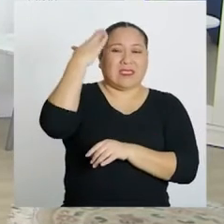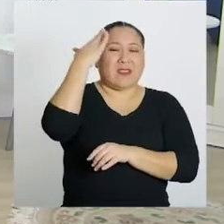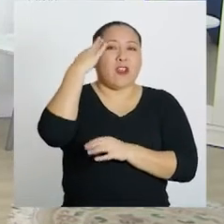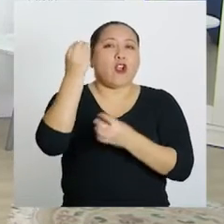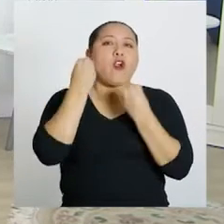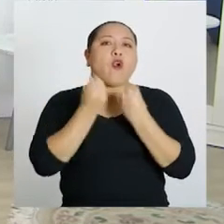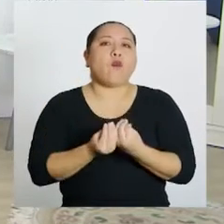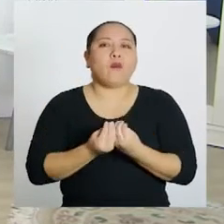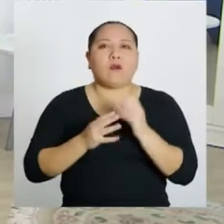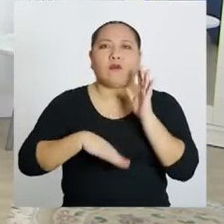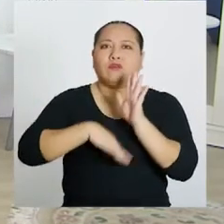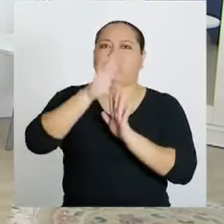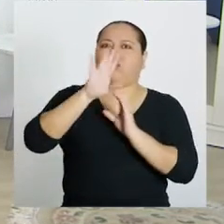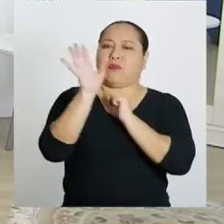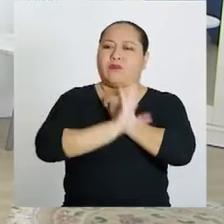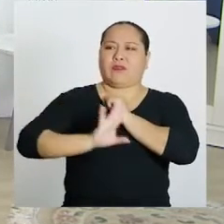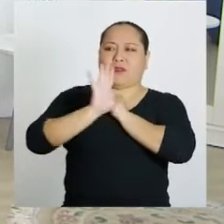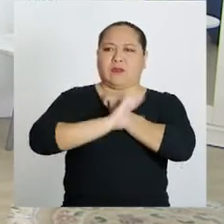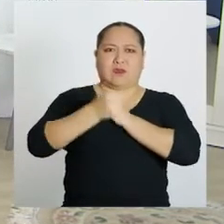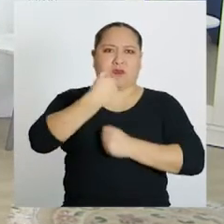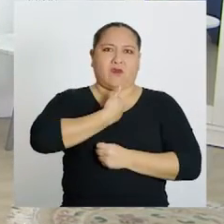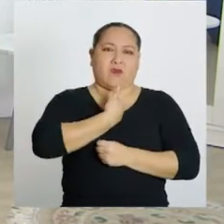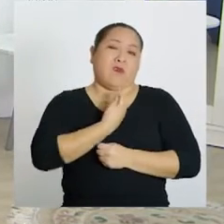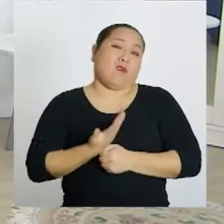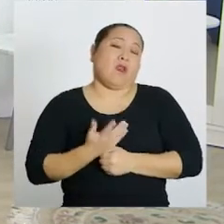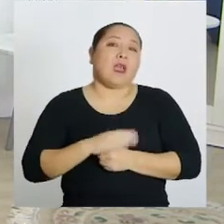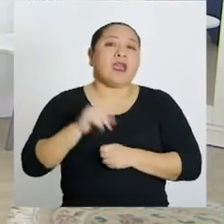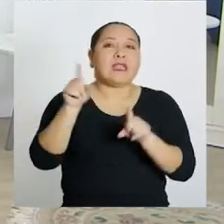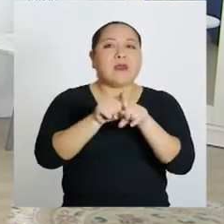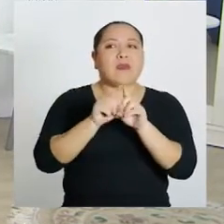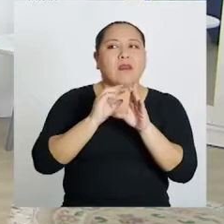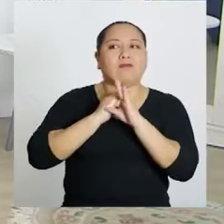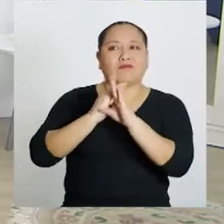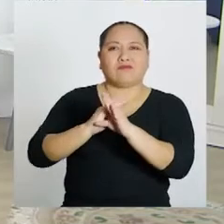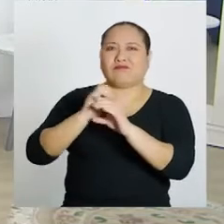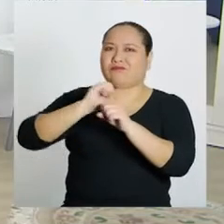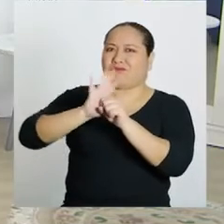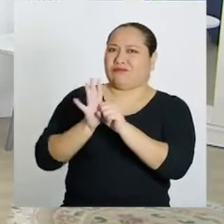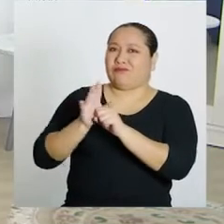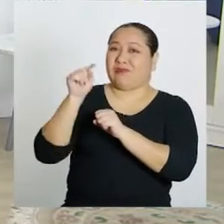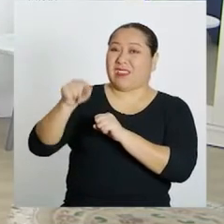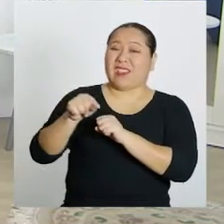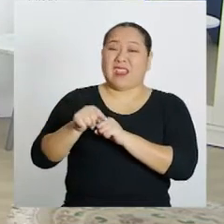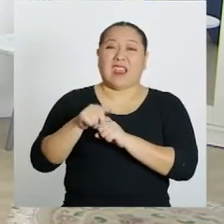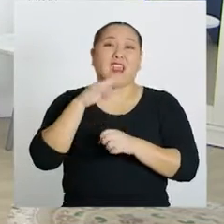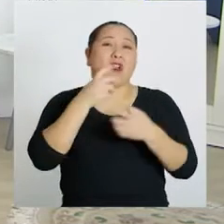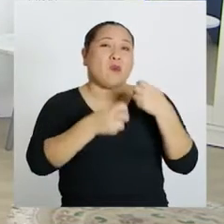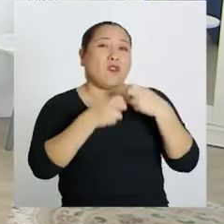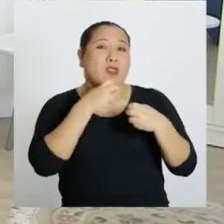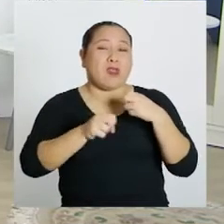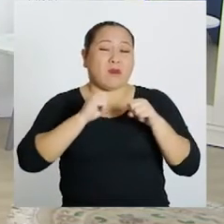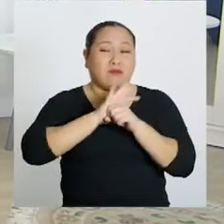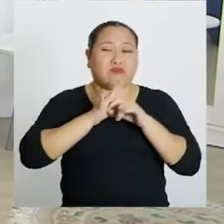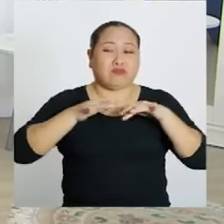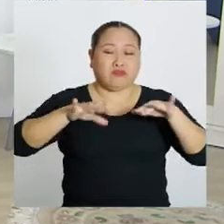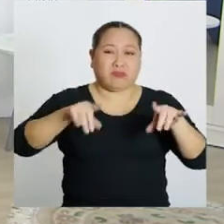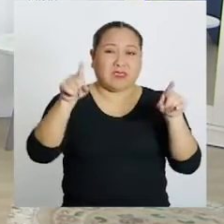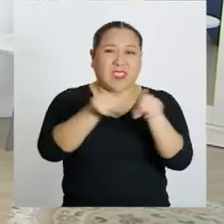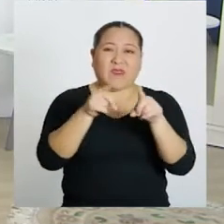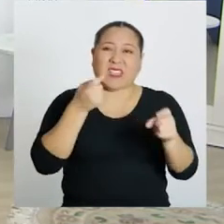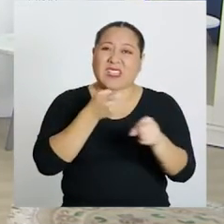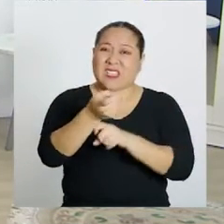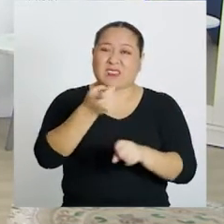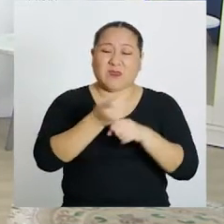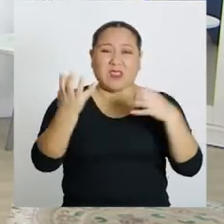saber cómo mantener altas nuestras defensas. Además de querer evitar la COVID-19, los efectos secundarios de la pandemia también han